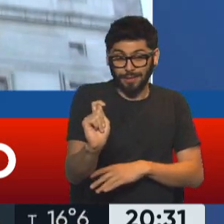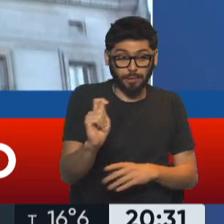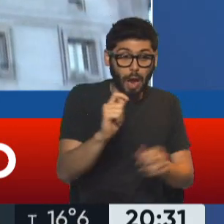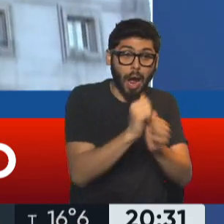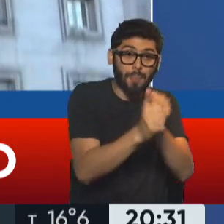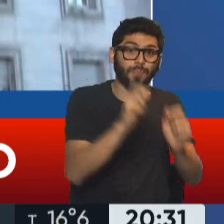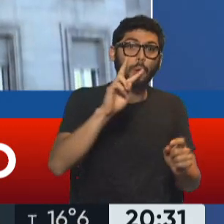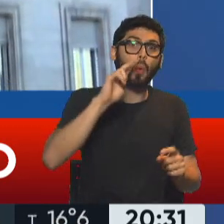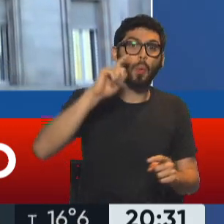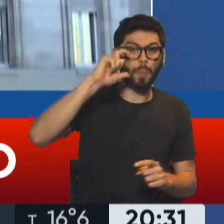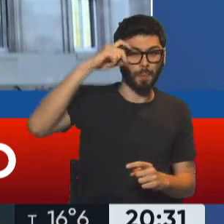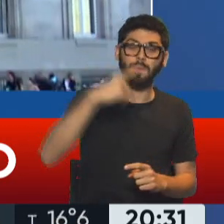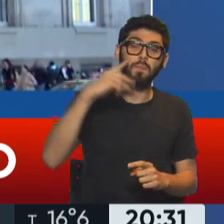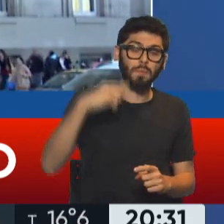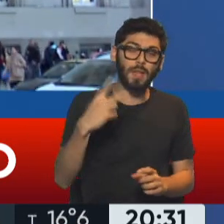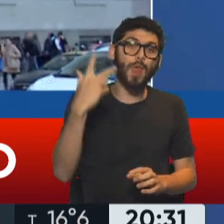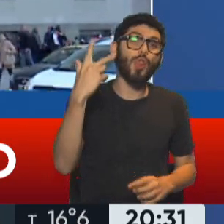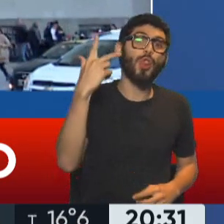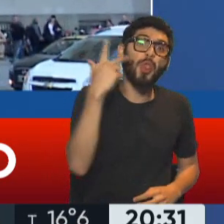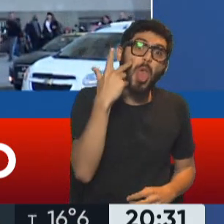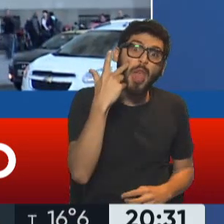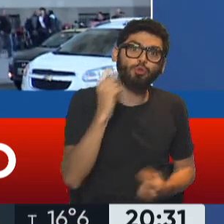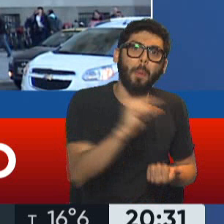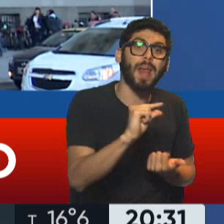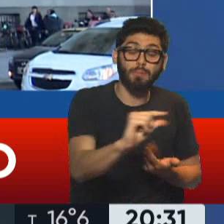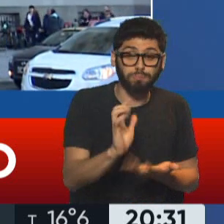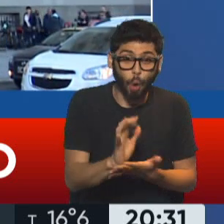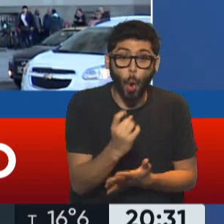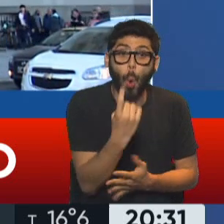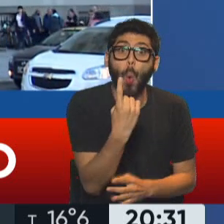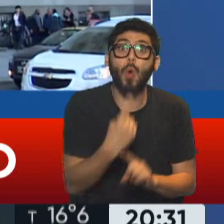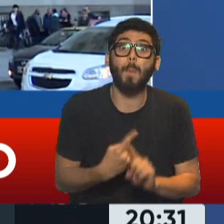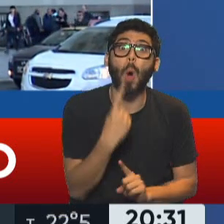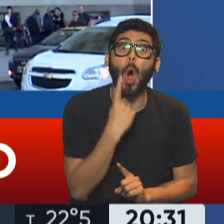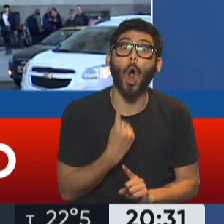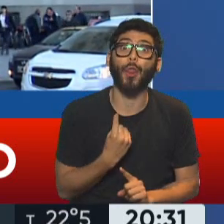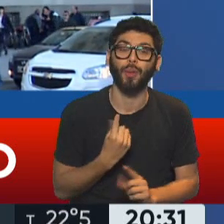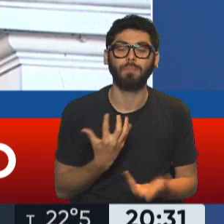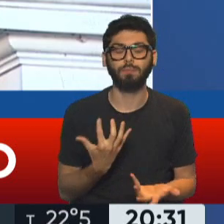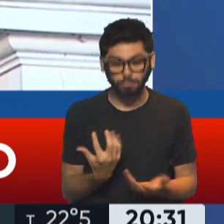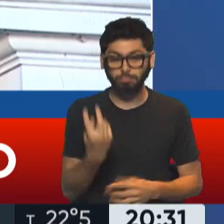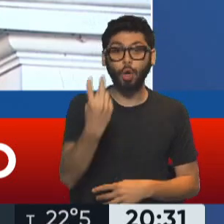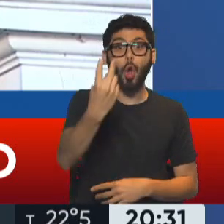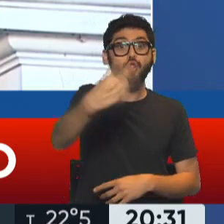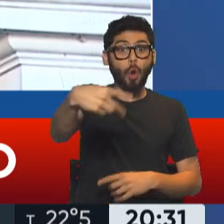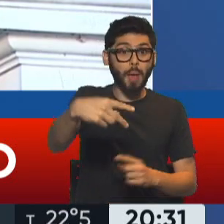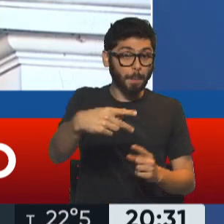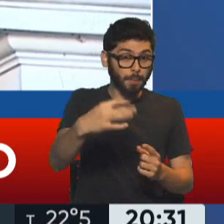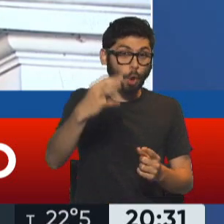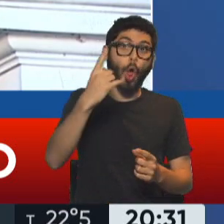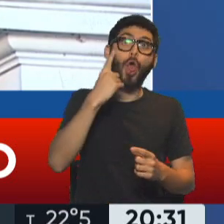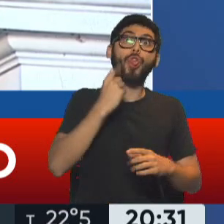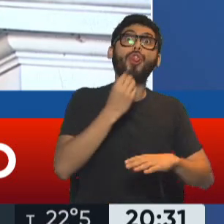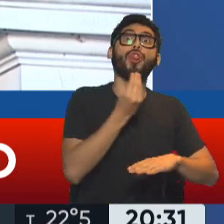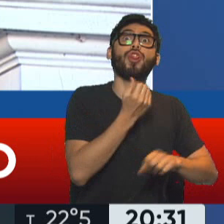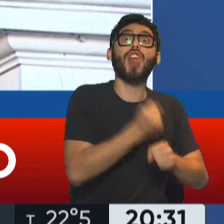18 préstamos, casi a razón de un préstamo por día. Noviembre para Vicentín casi que tuvo más préstamos que días.